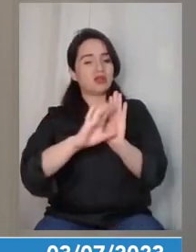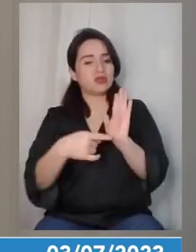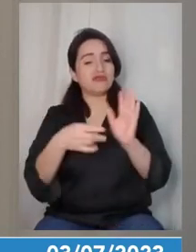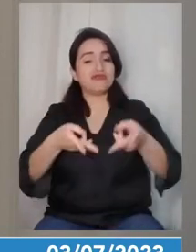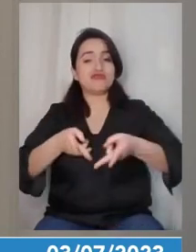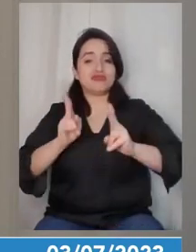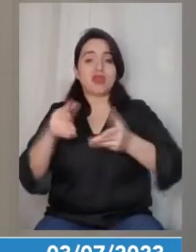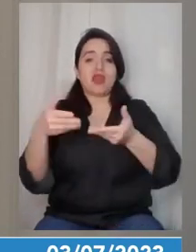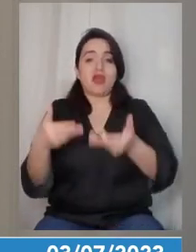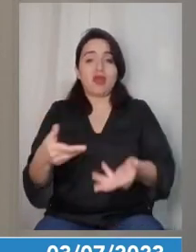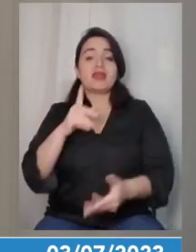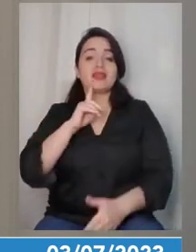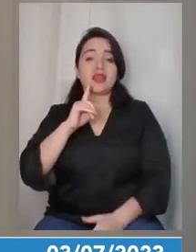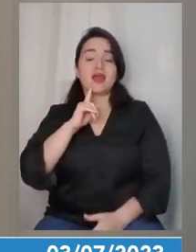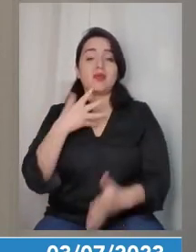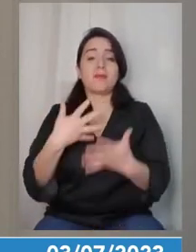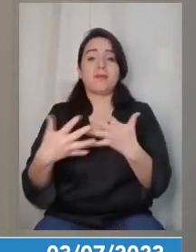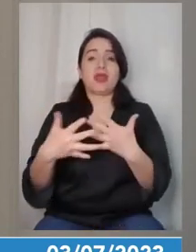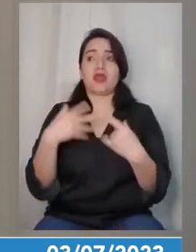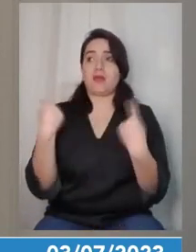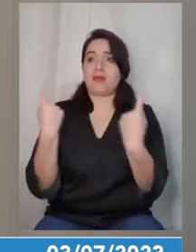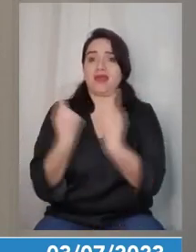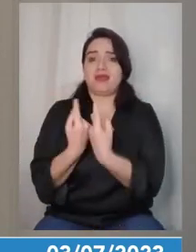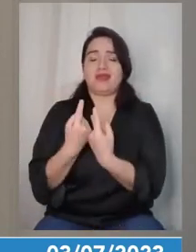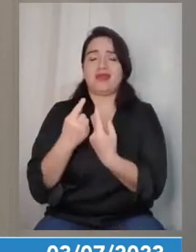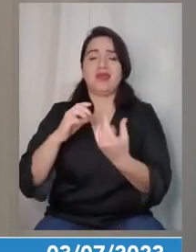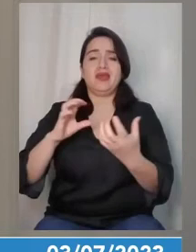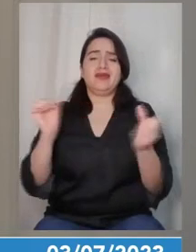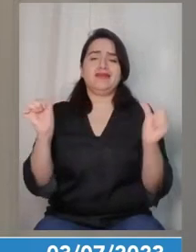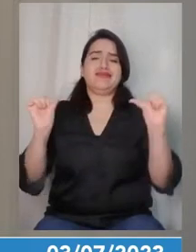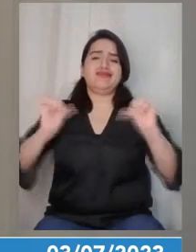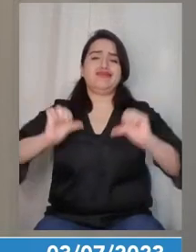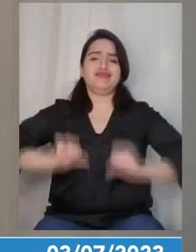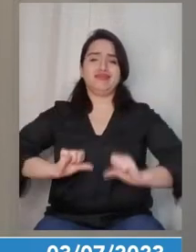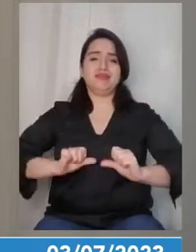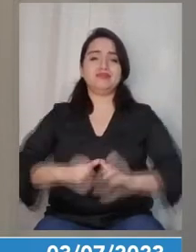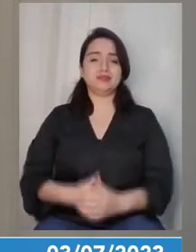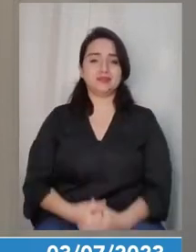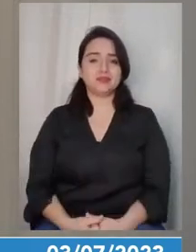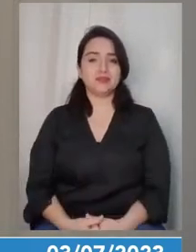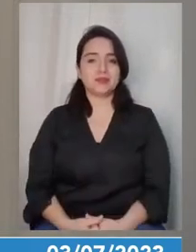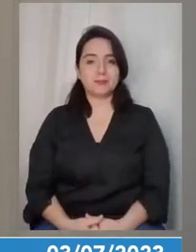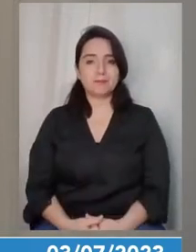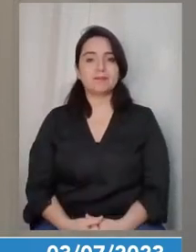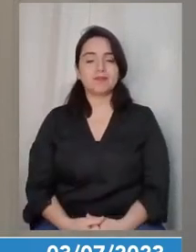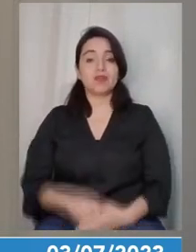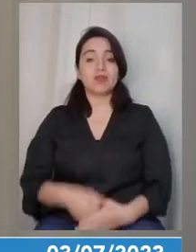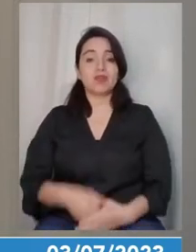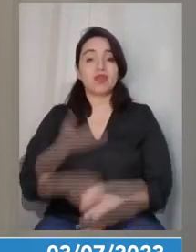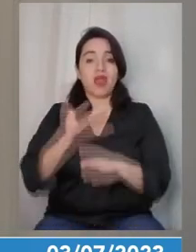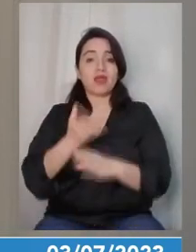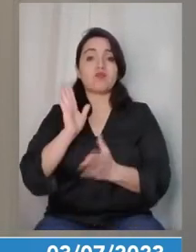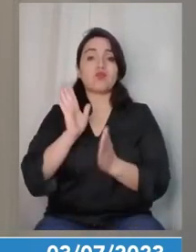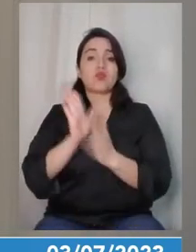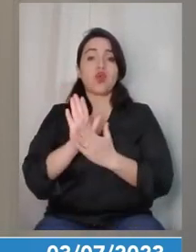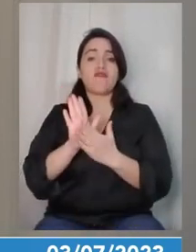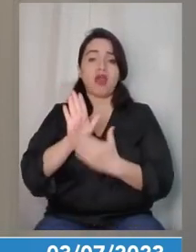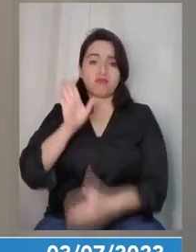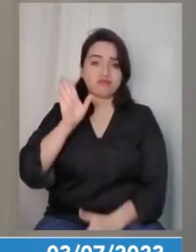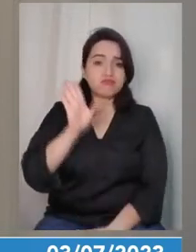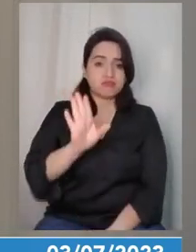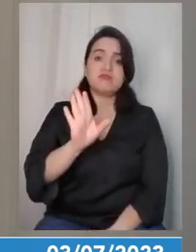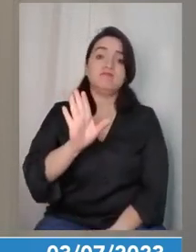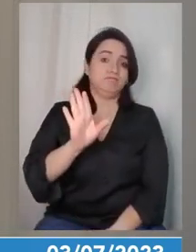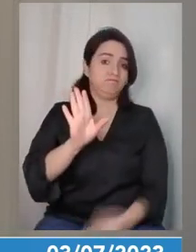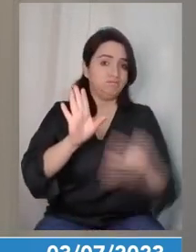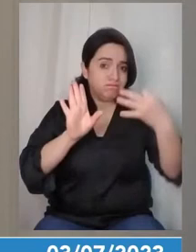ambiente que está totalmente degradado. De hecho, hay pruebas irrefutables, ¿no es cierto?, de que nuestra situación